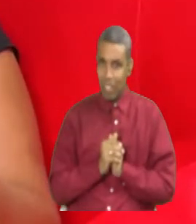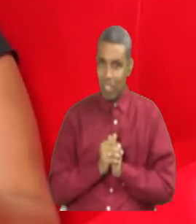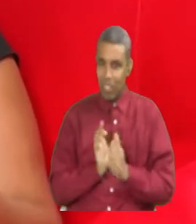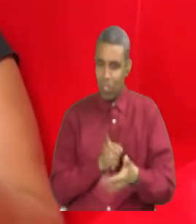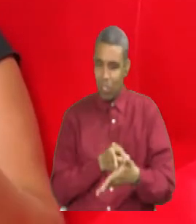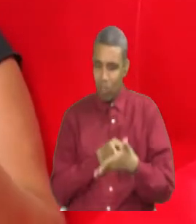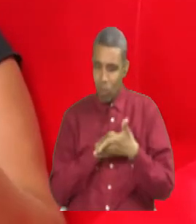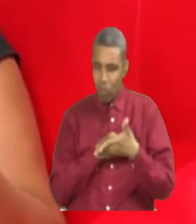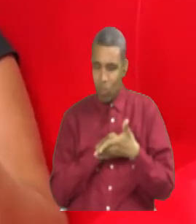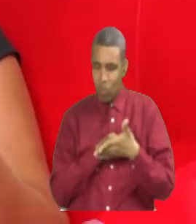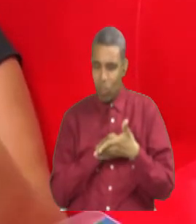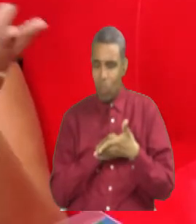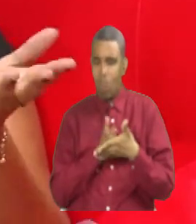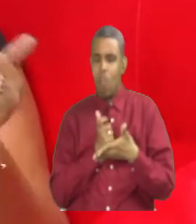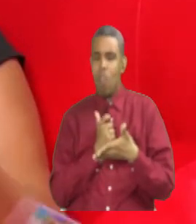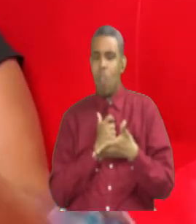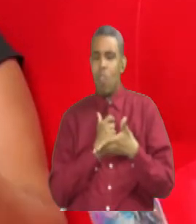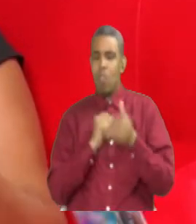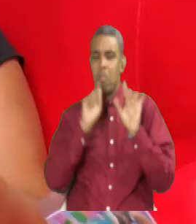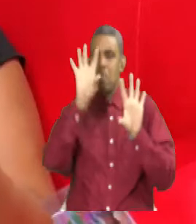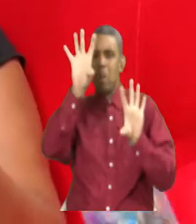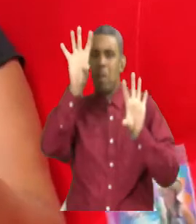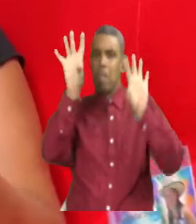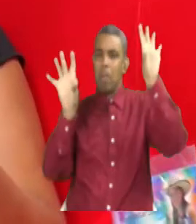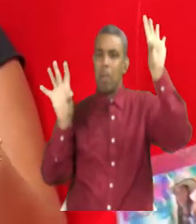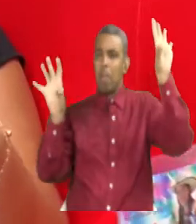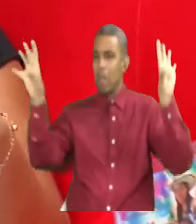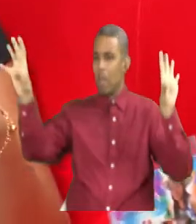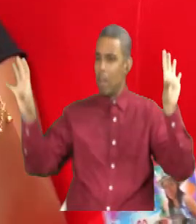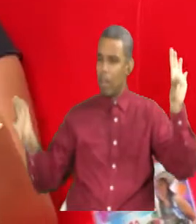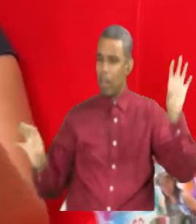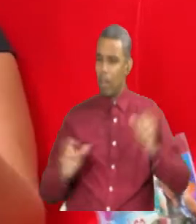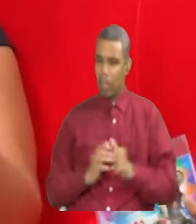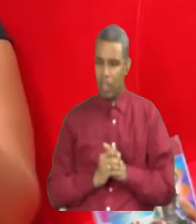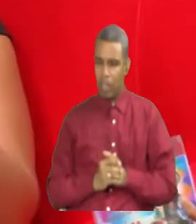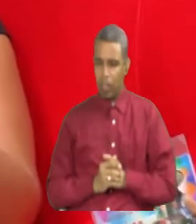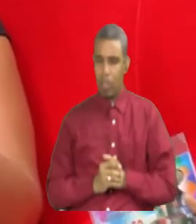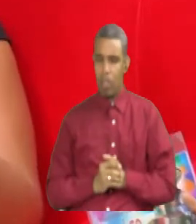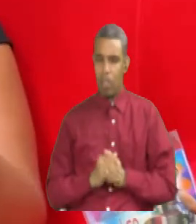de qué partes, quiénes ven el video. Sí. Le muestra si son